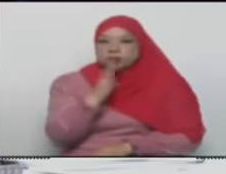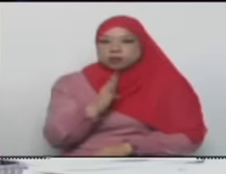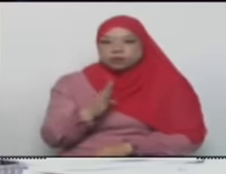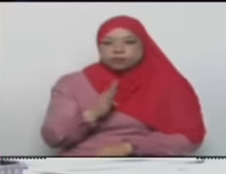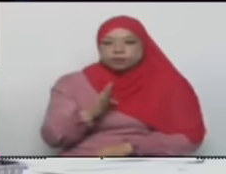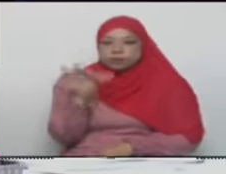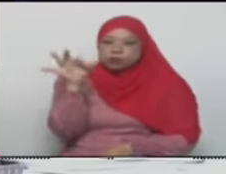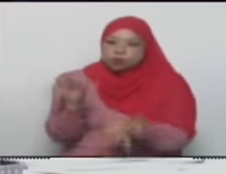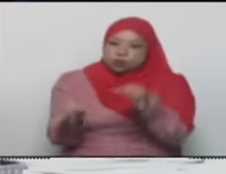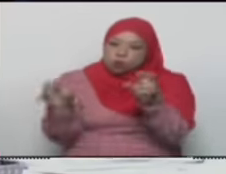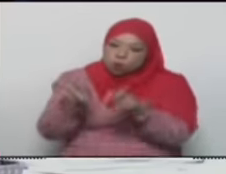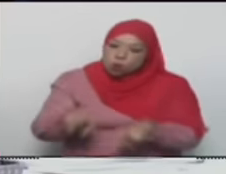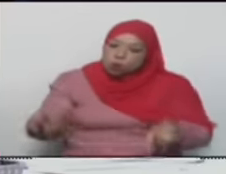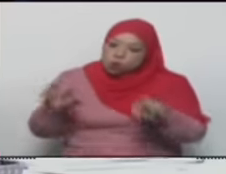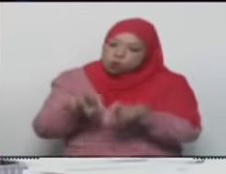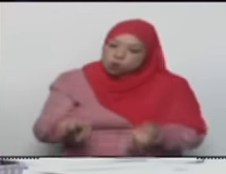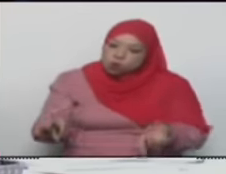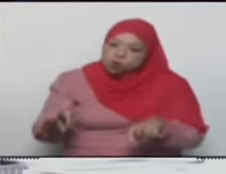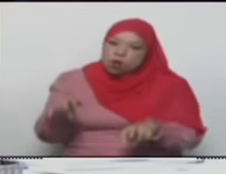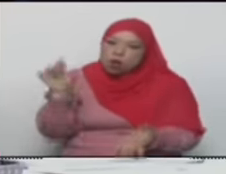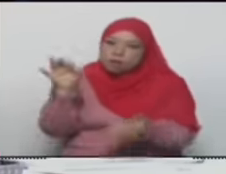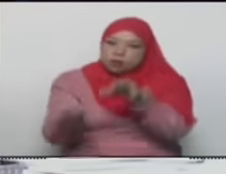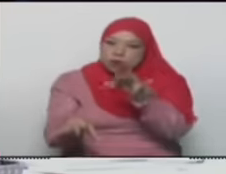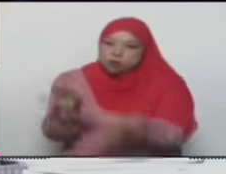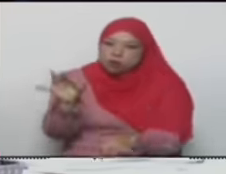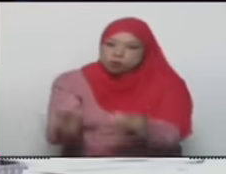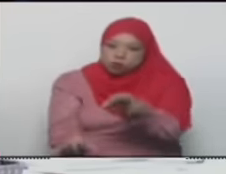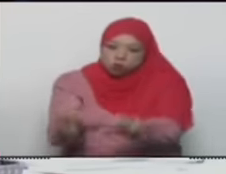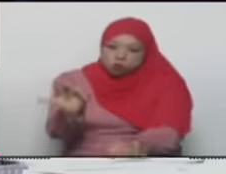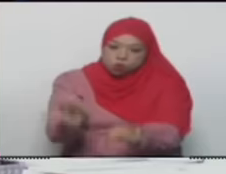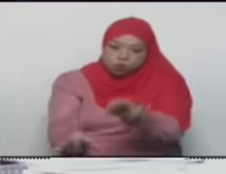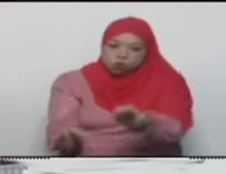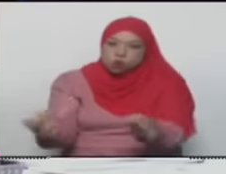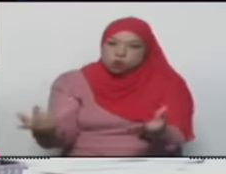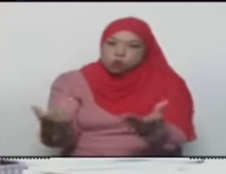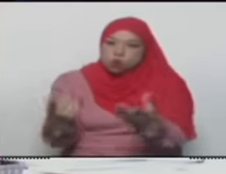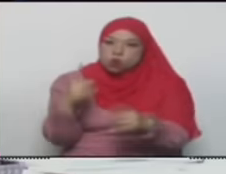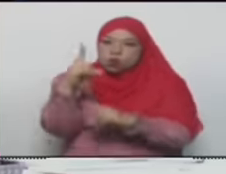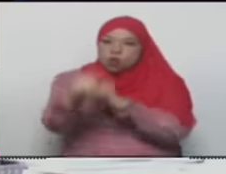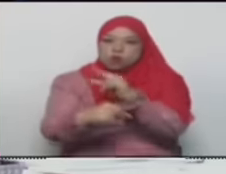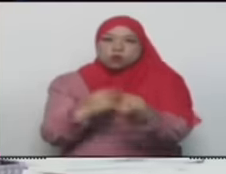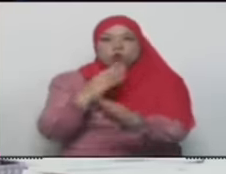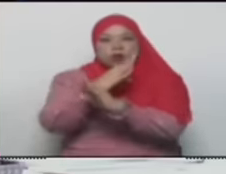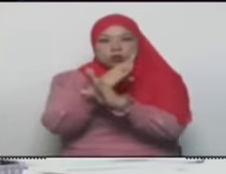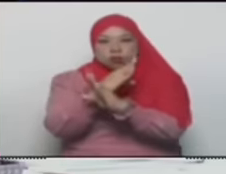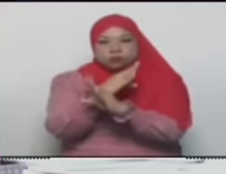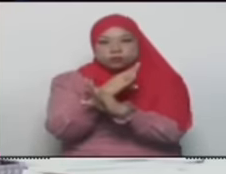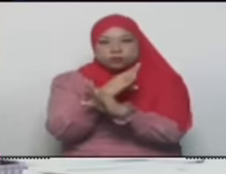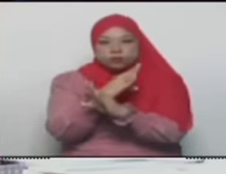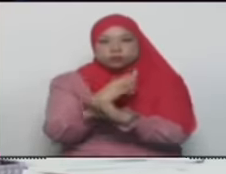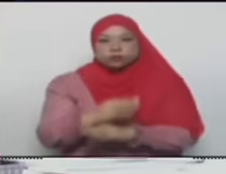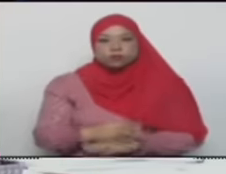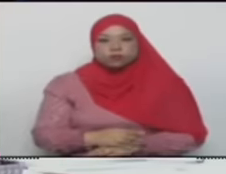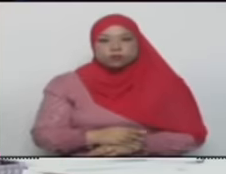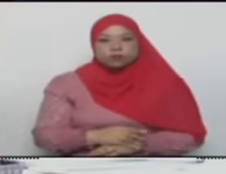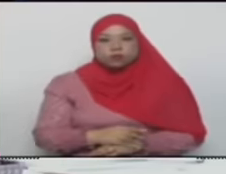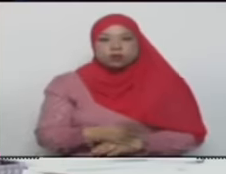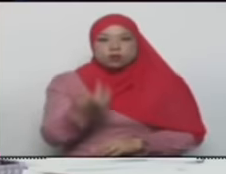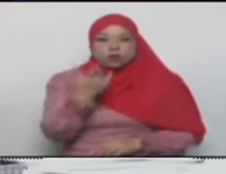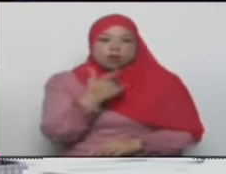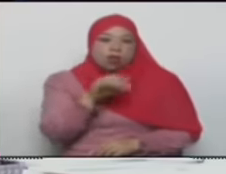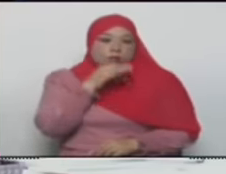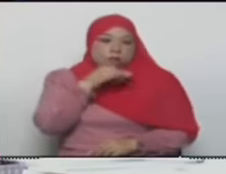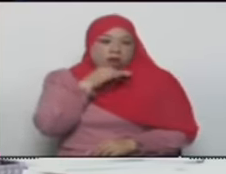tribunal tomó medidas cautelares con Twitter, con X. Y entonces Elon Musk, como se la da de